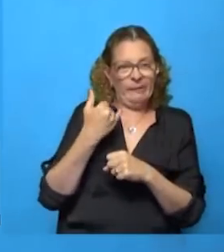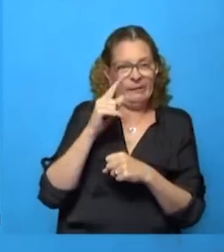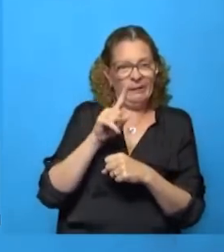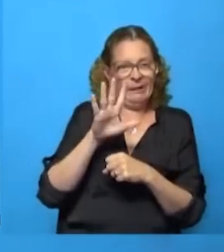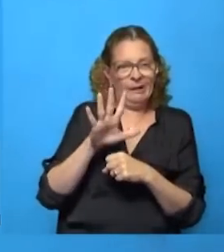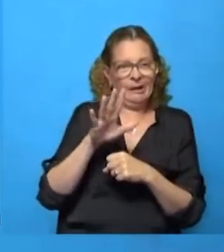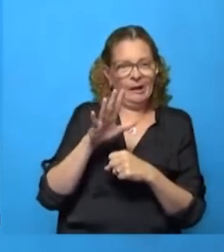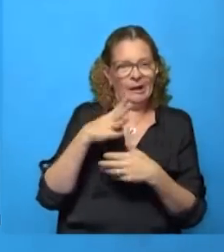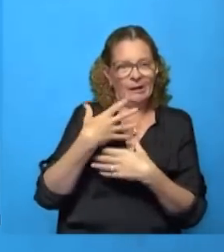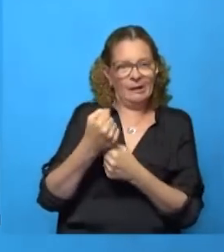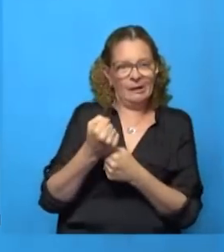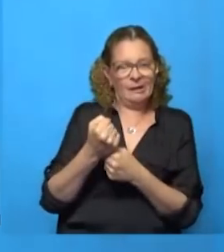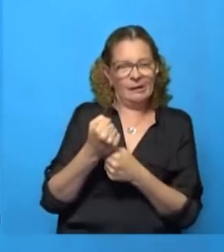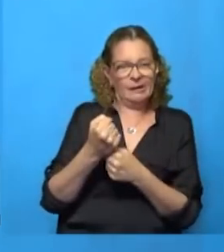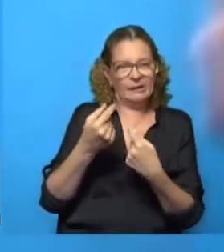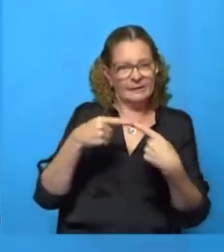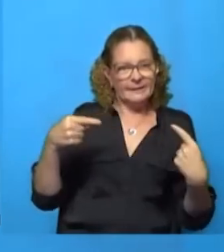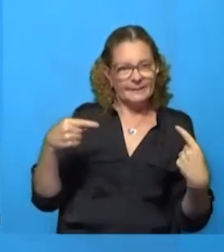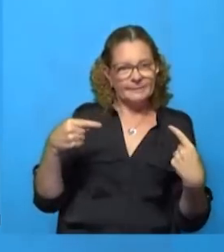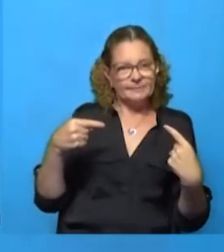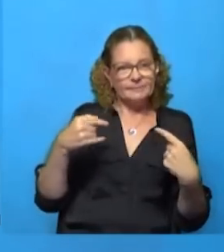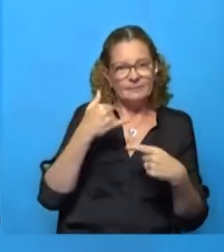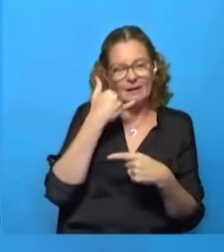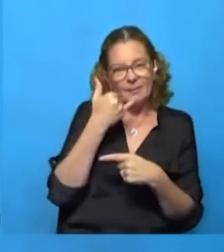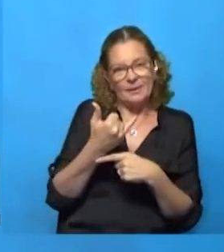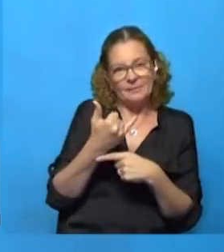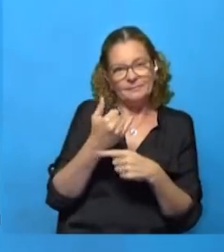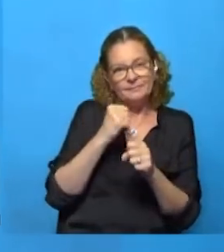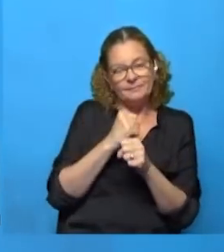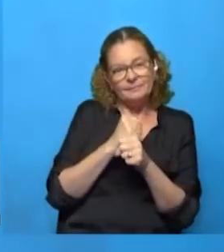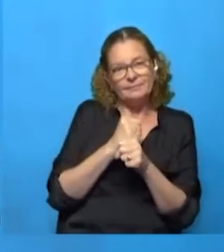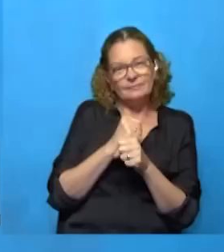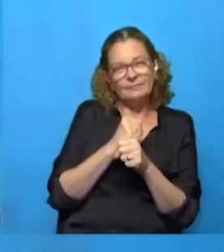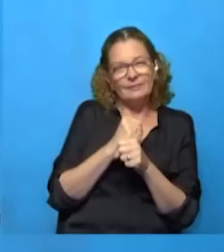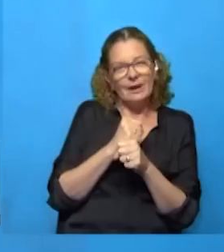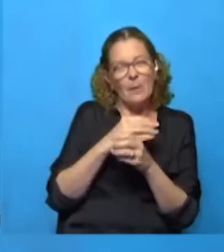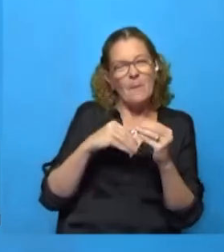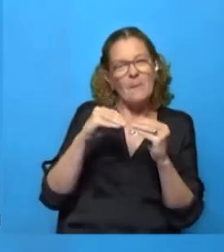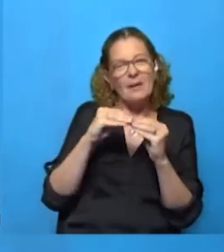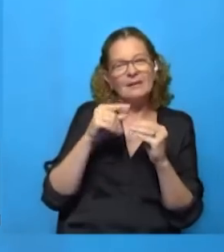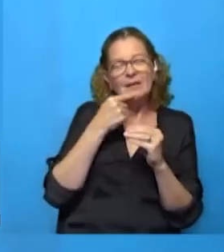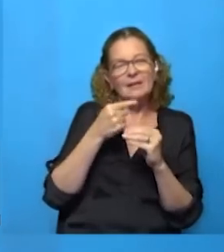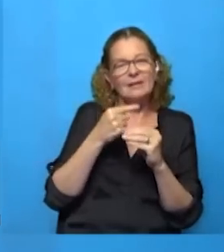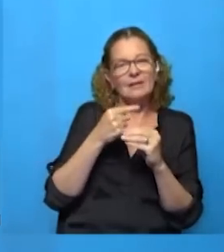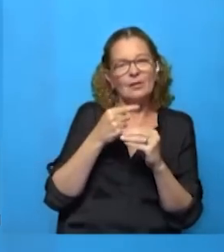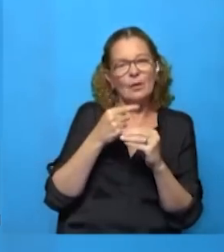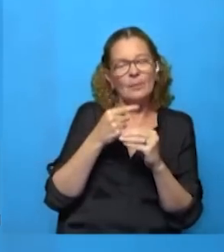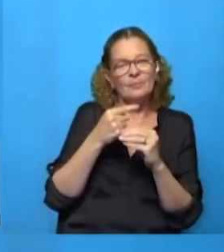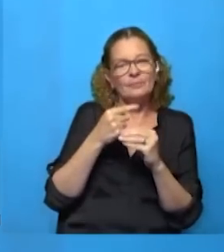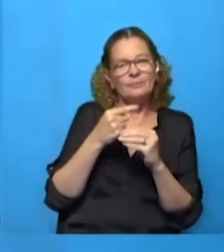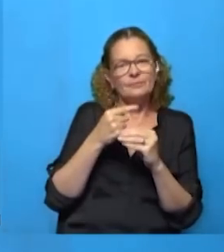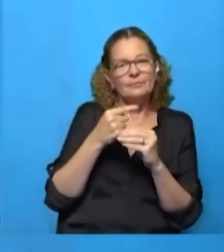a los 15 dando una mano con cosas con esto llamando por ahí de trabajo de cambio más que nada la parte más de